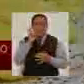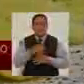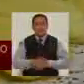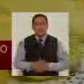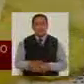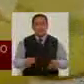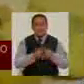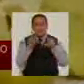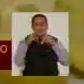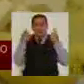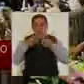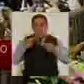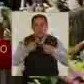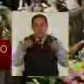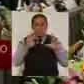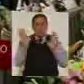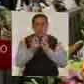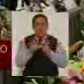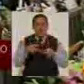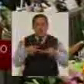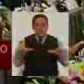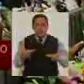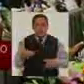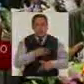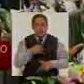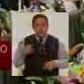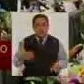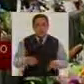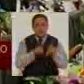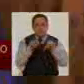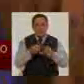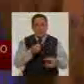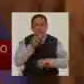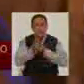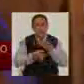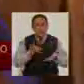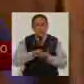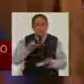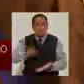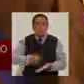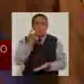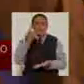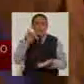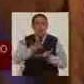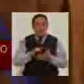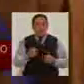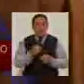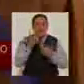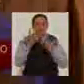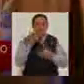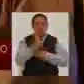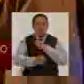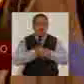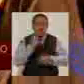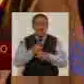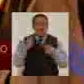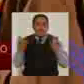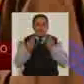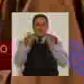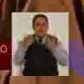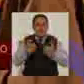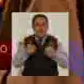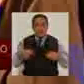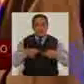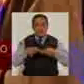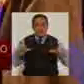En conferencia de prensa, el ministro de Agricultura, Luis Ginocchio, anunció que por primera vez, después de 8 años, la celebración tendrá como